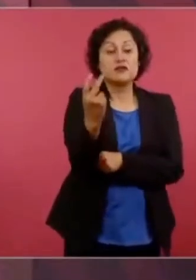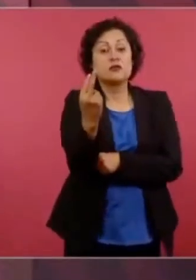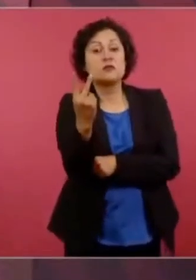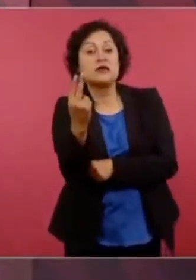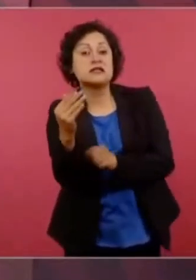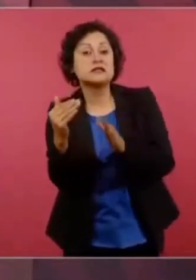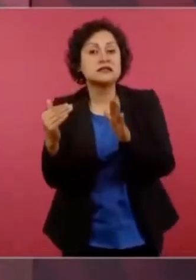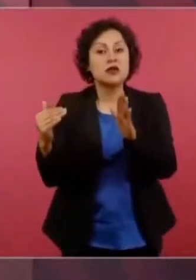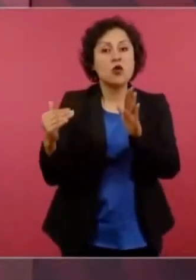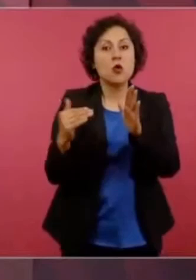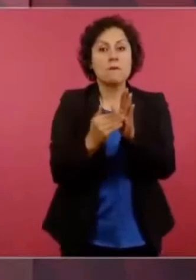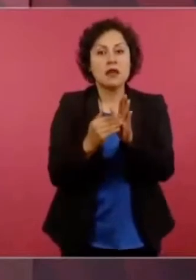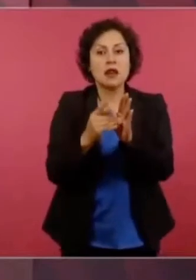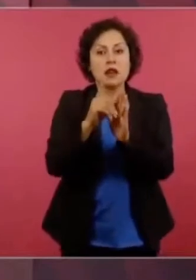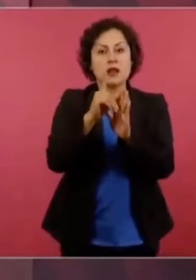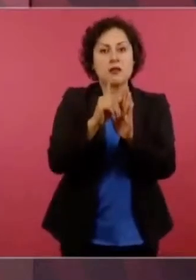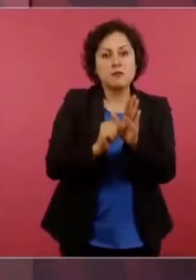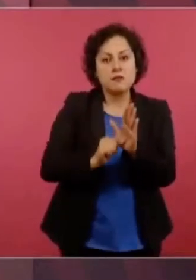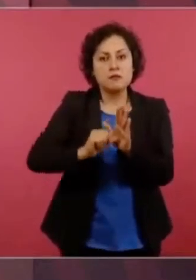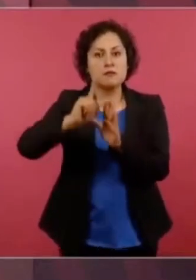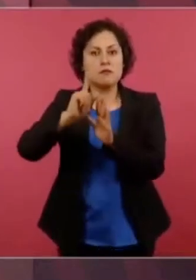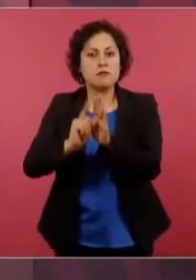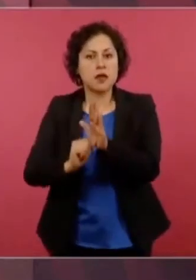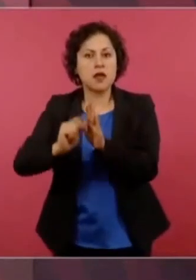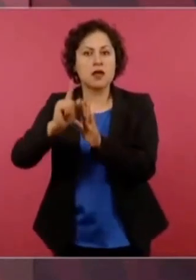125,000 pesos mensuales,